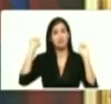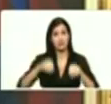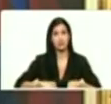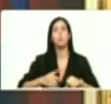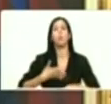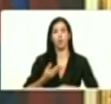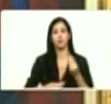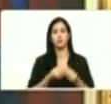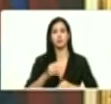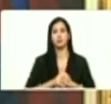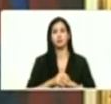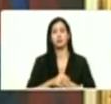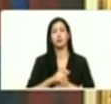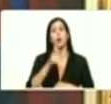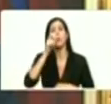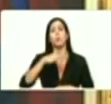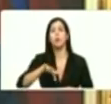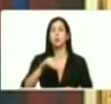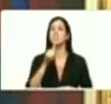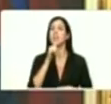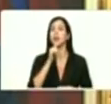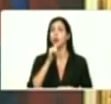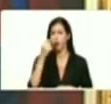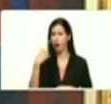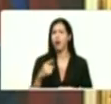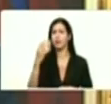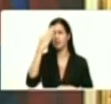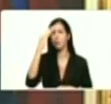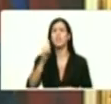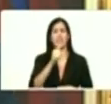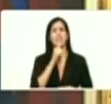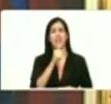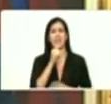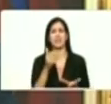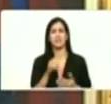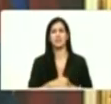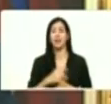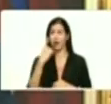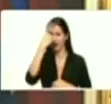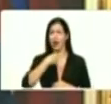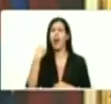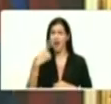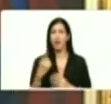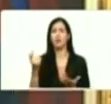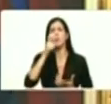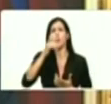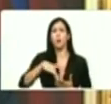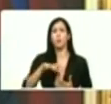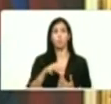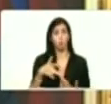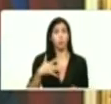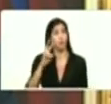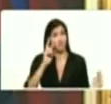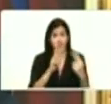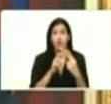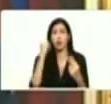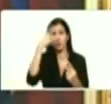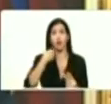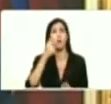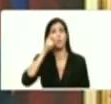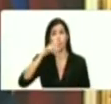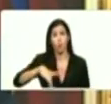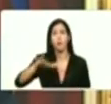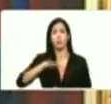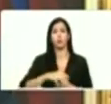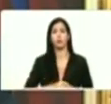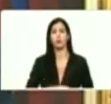nombre apellido residencia y organización rostro el pueblo es visible el pueblo